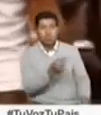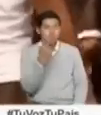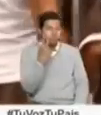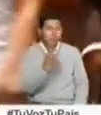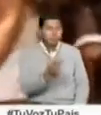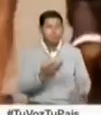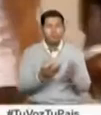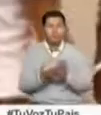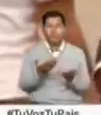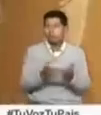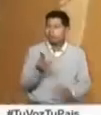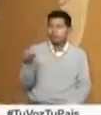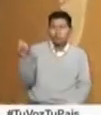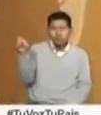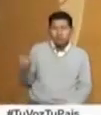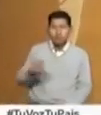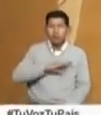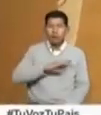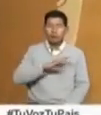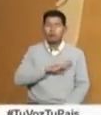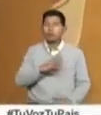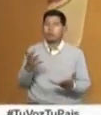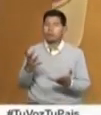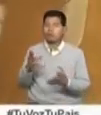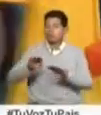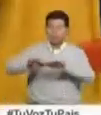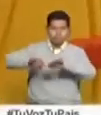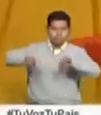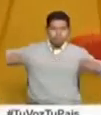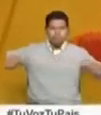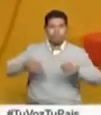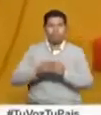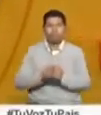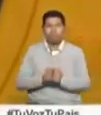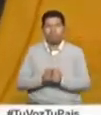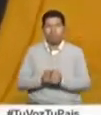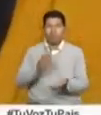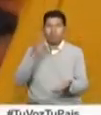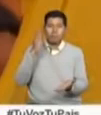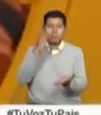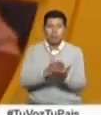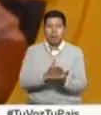no esté cerca de la víctima. No deje que el abuso sexual contra los niños y jóvenes quede en la